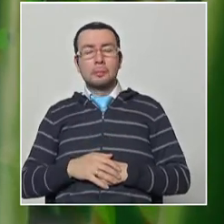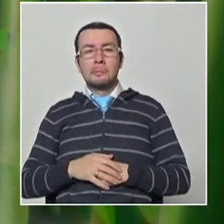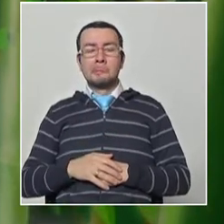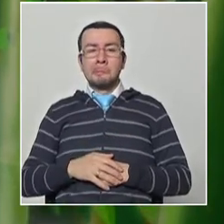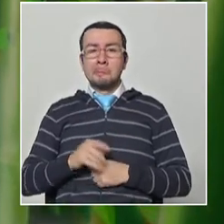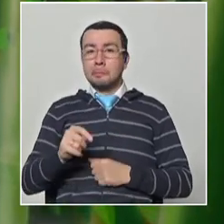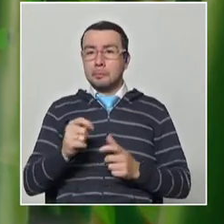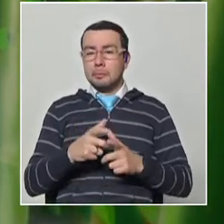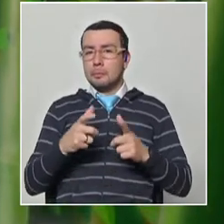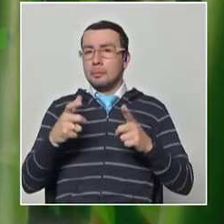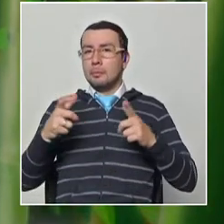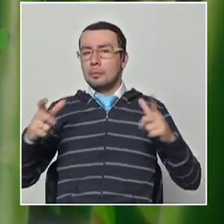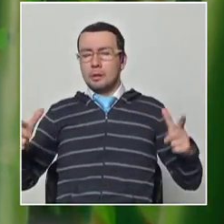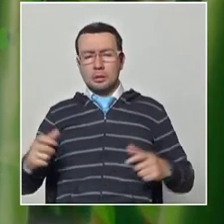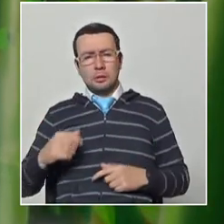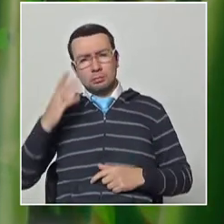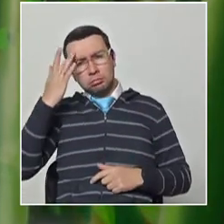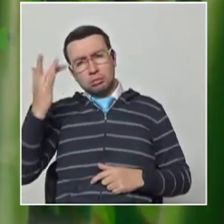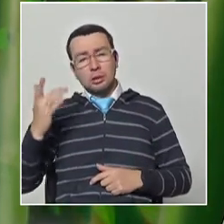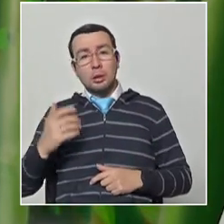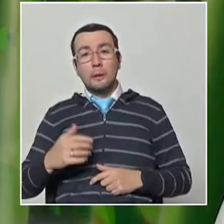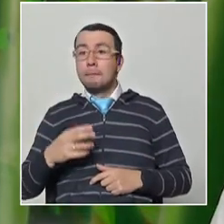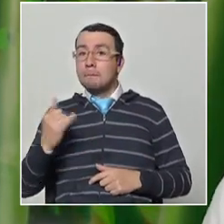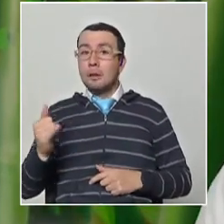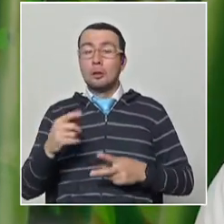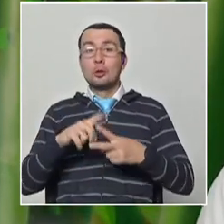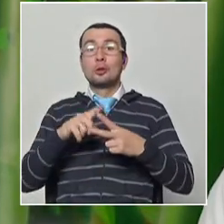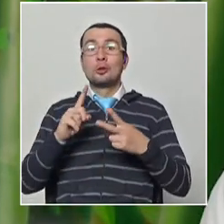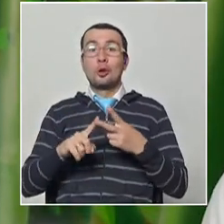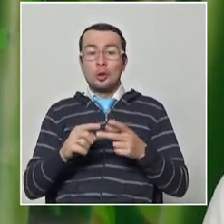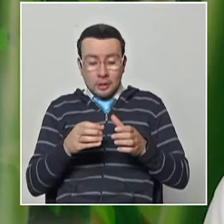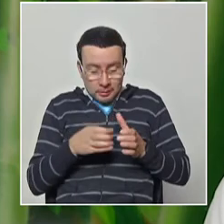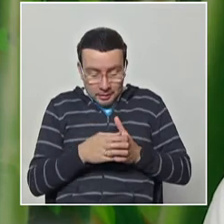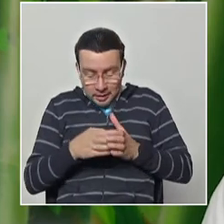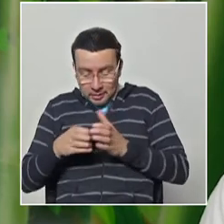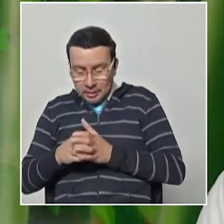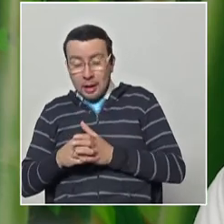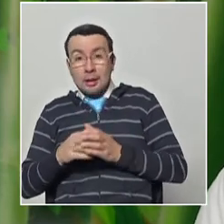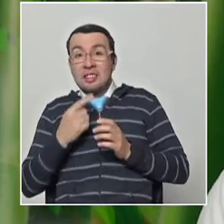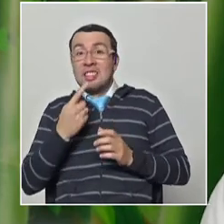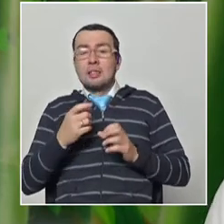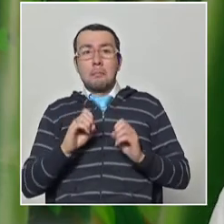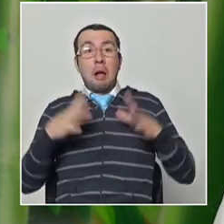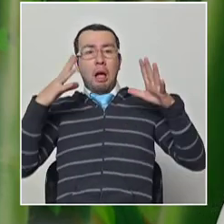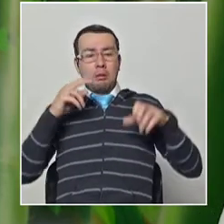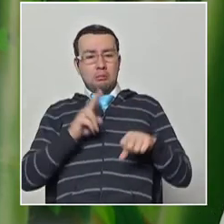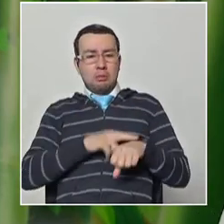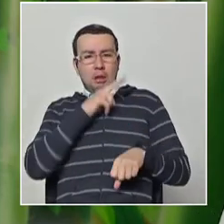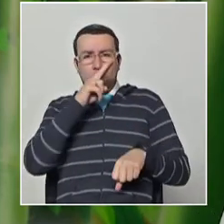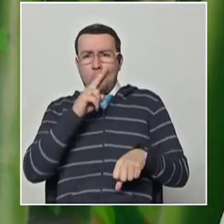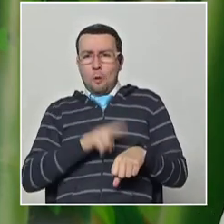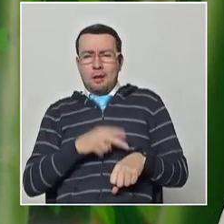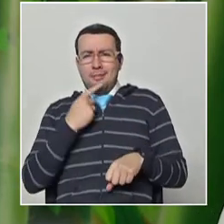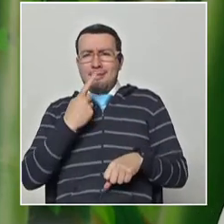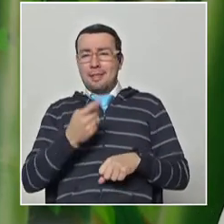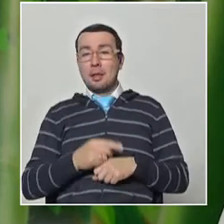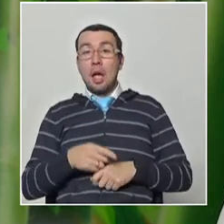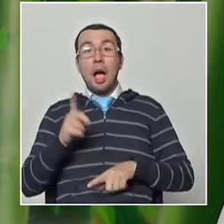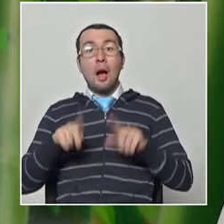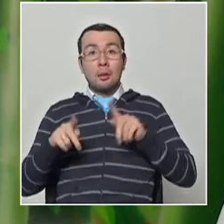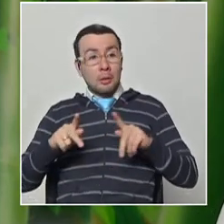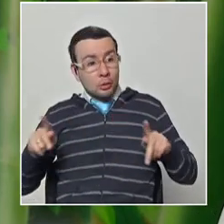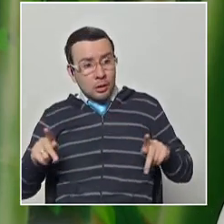alarmante aparecieron dos frasquitos milagrosos que son naturales y algunas personas